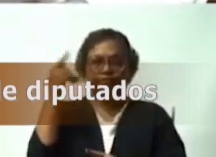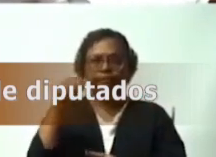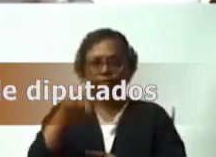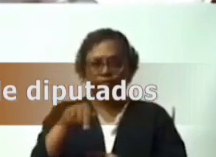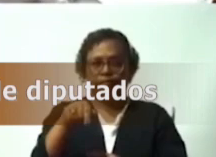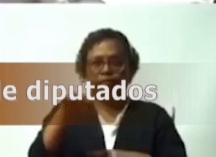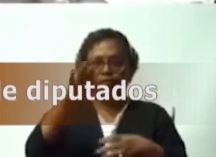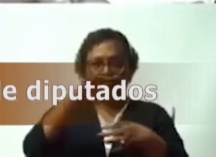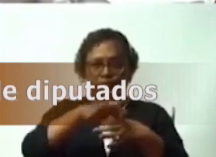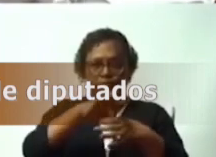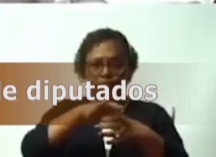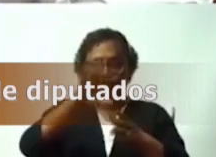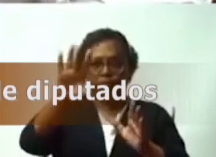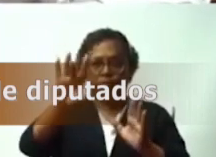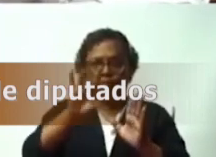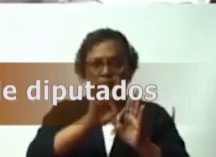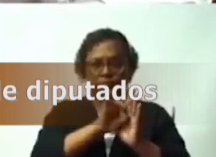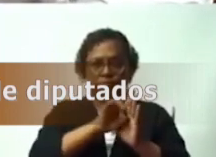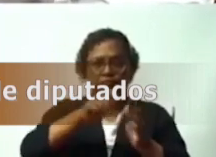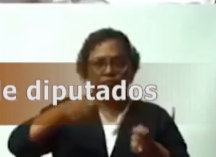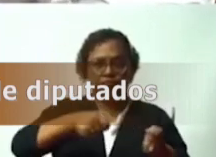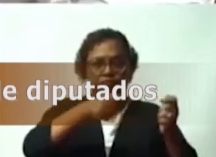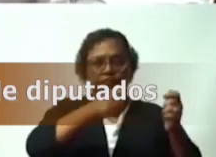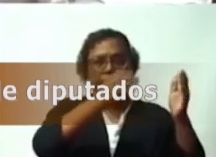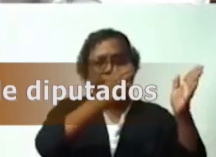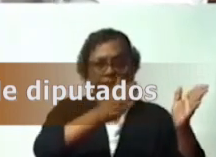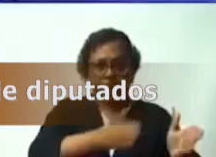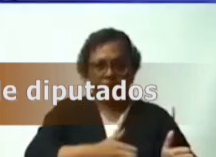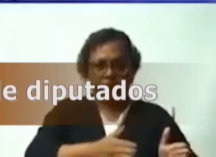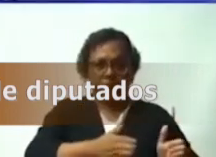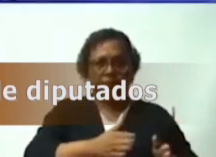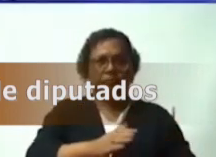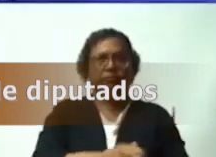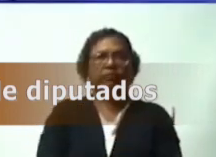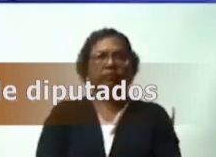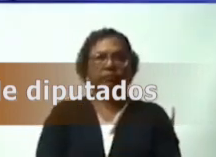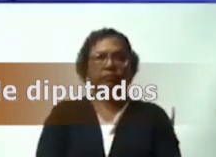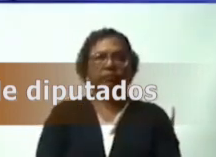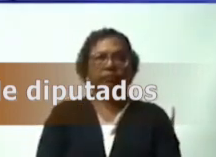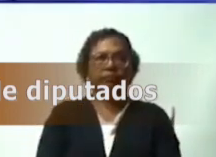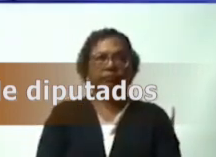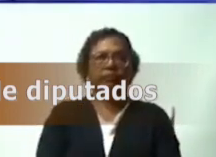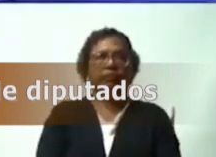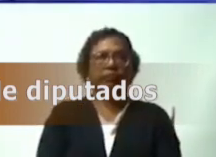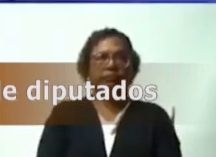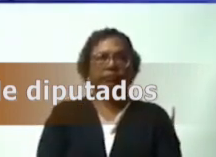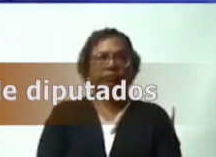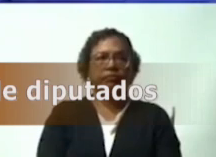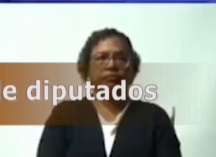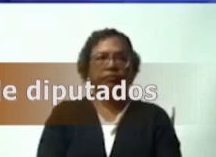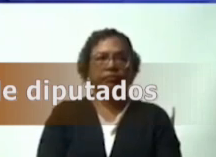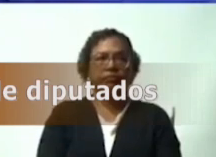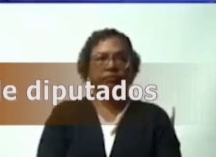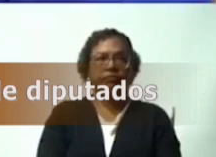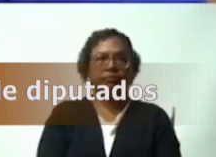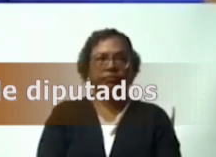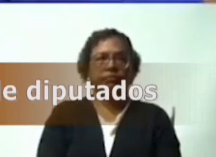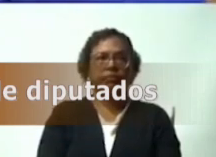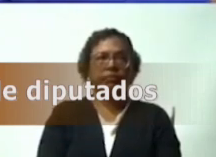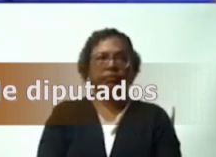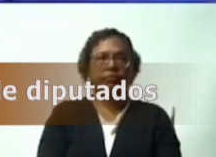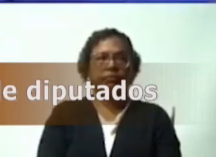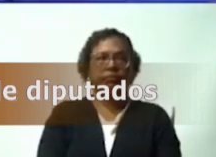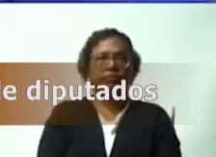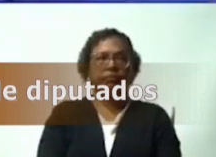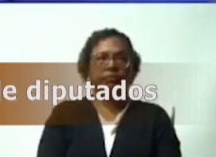oposición y siempre también tenerla en cuenta ahí están las imágenes de